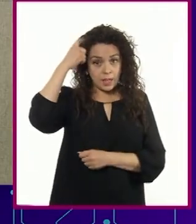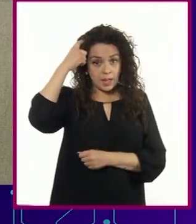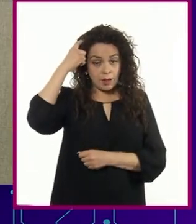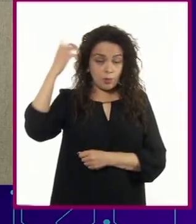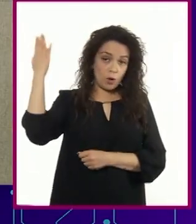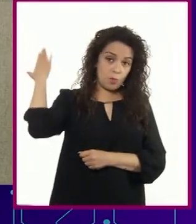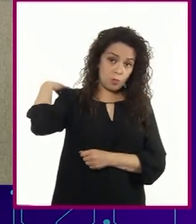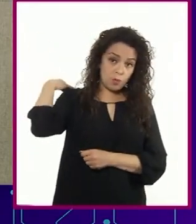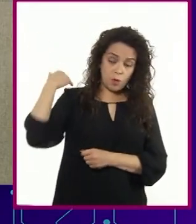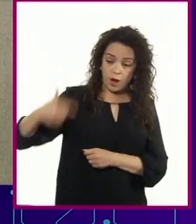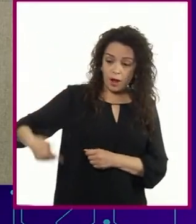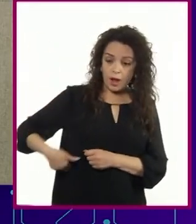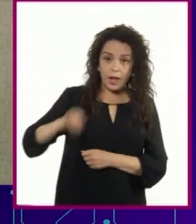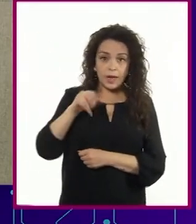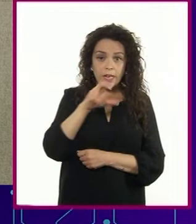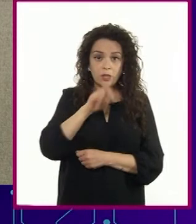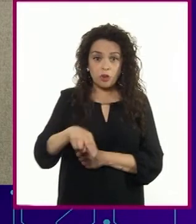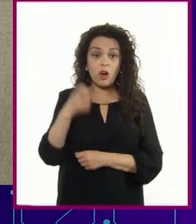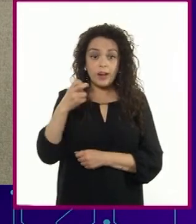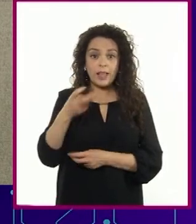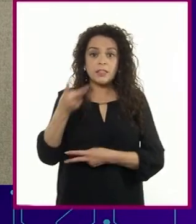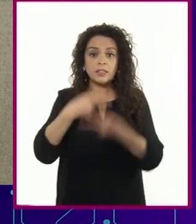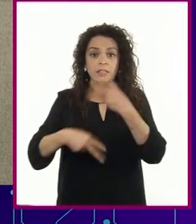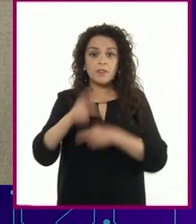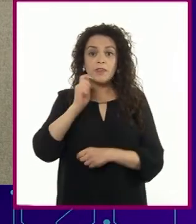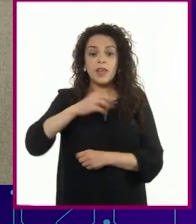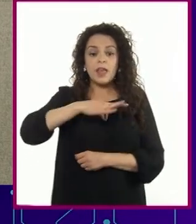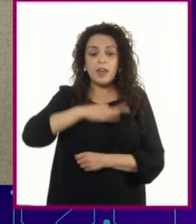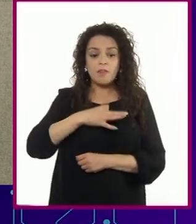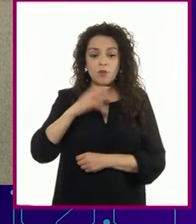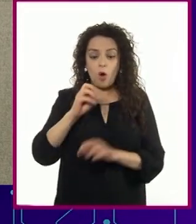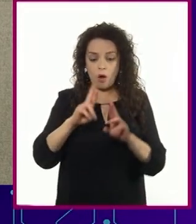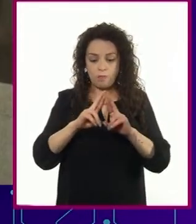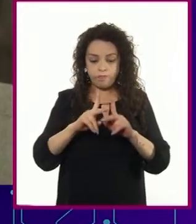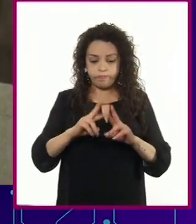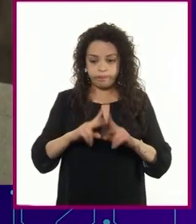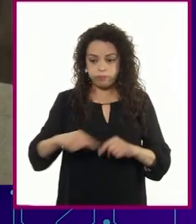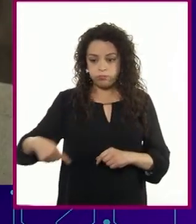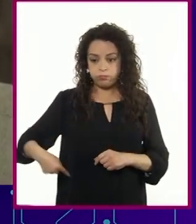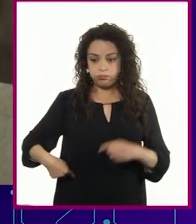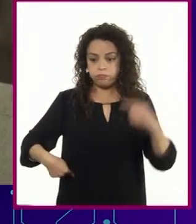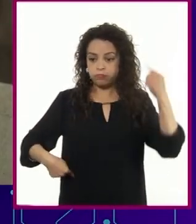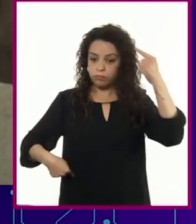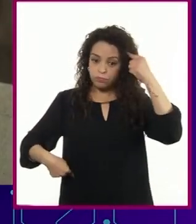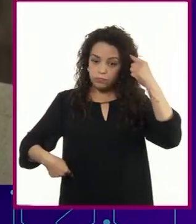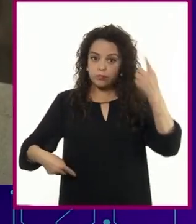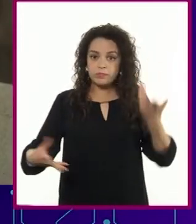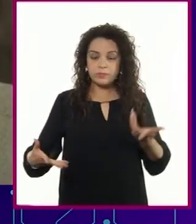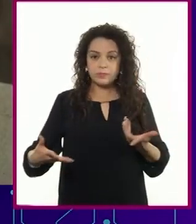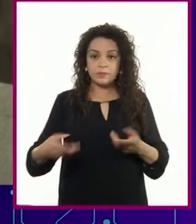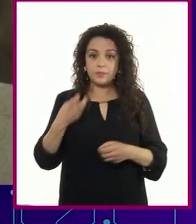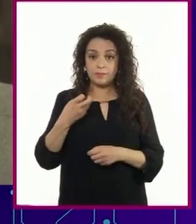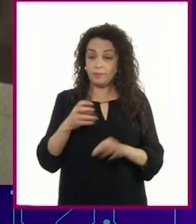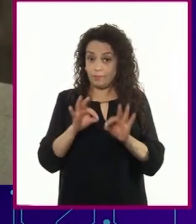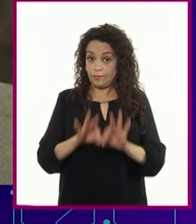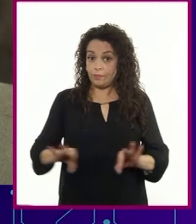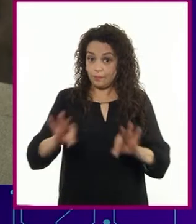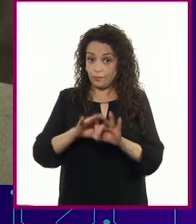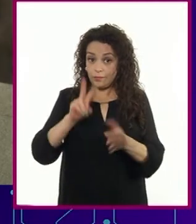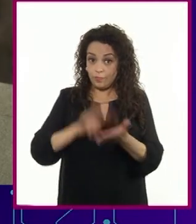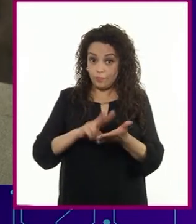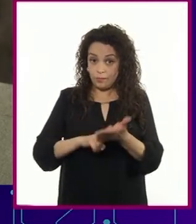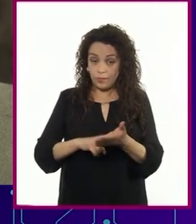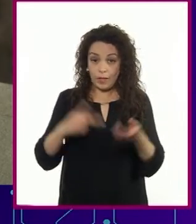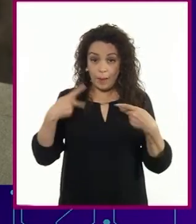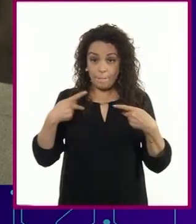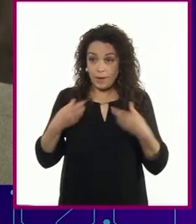sí puede causar la infección o destrucción de órganos vitales. El consumidor que compra la heroína en la calle